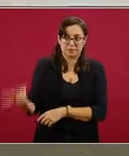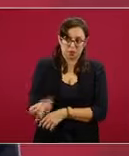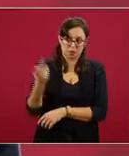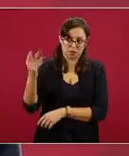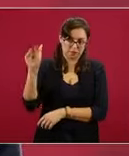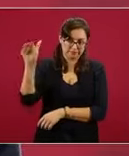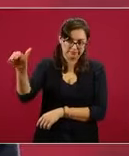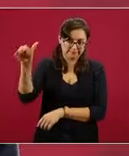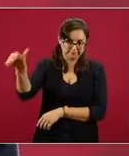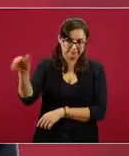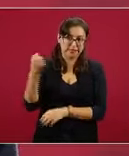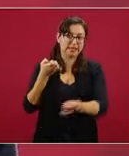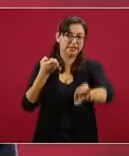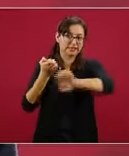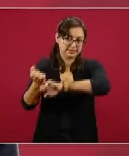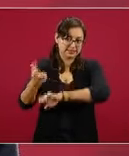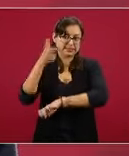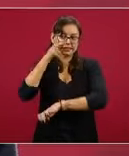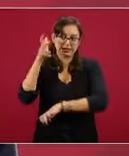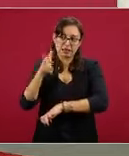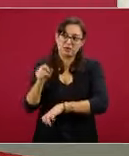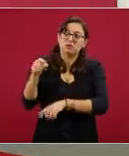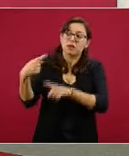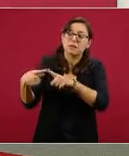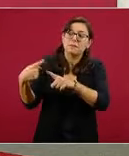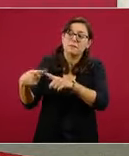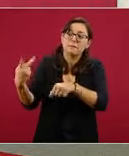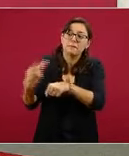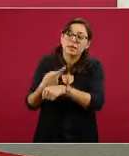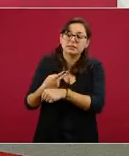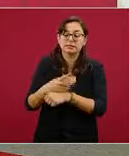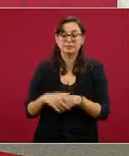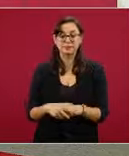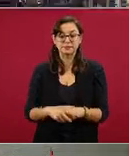que consultarlas directamente con la entidad federativa.